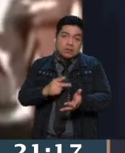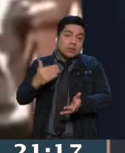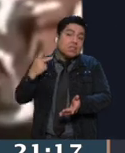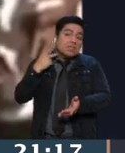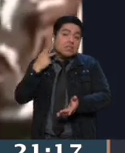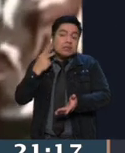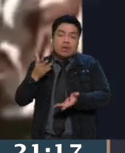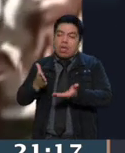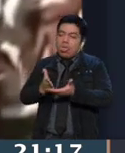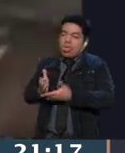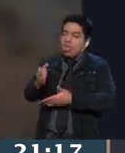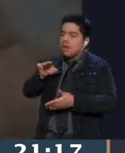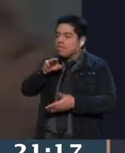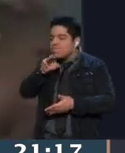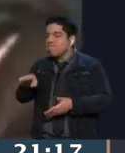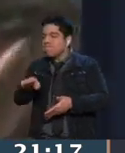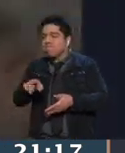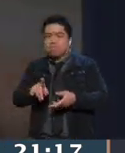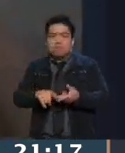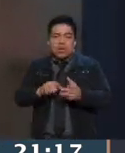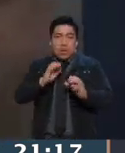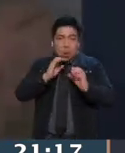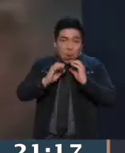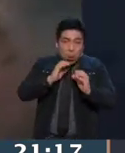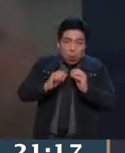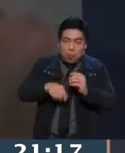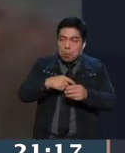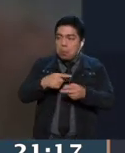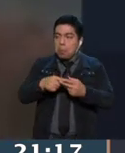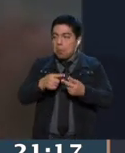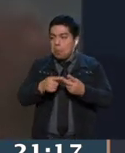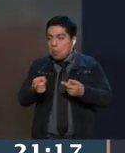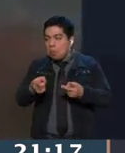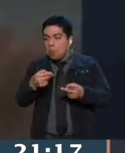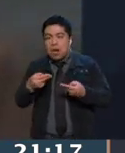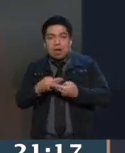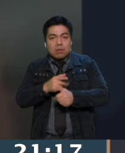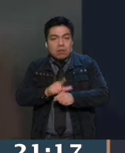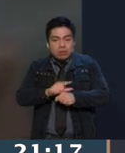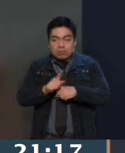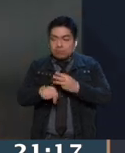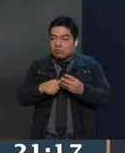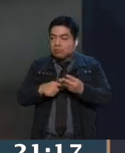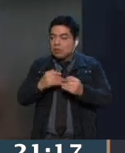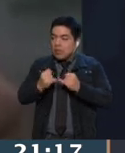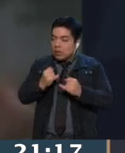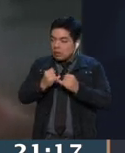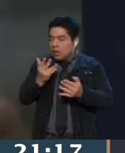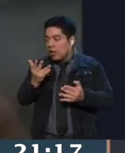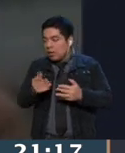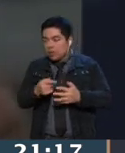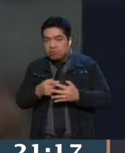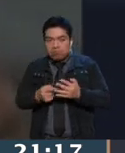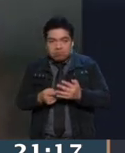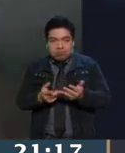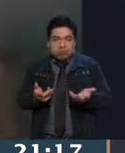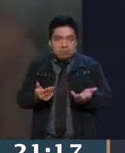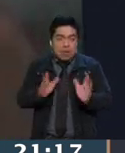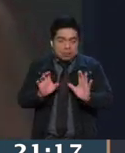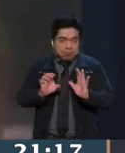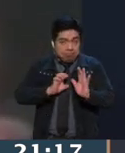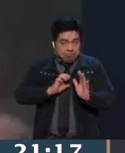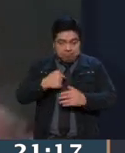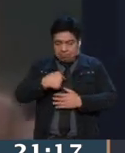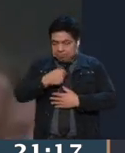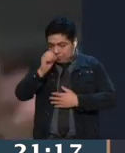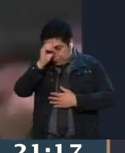de filtraciones, de comunicación con medios nacionales e internacionales, y desde mi punto de vista casi que es